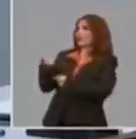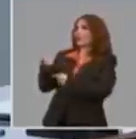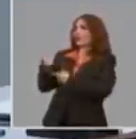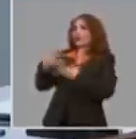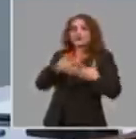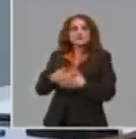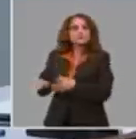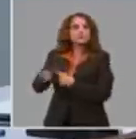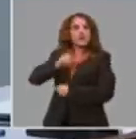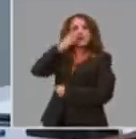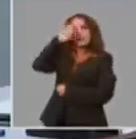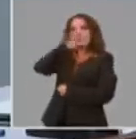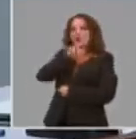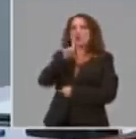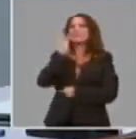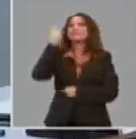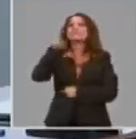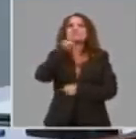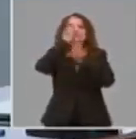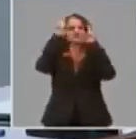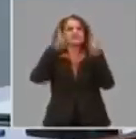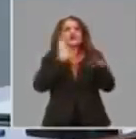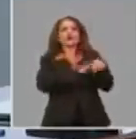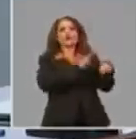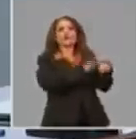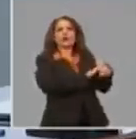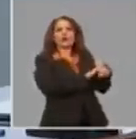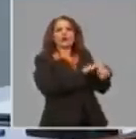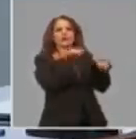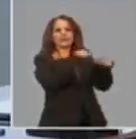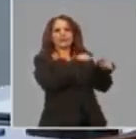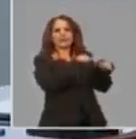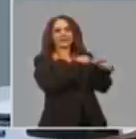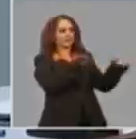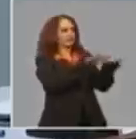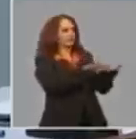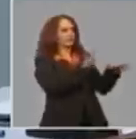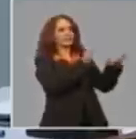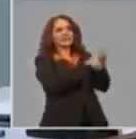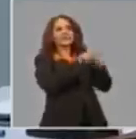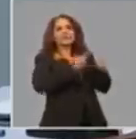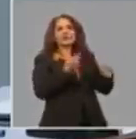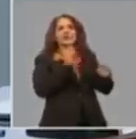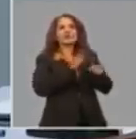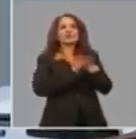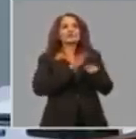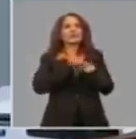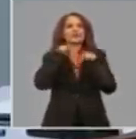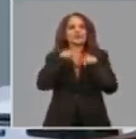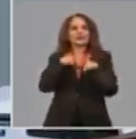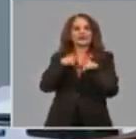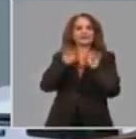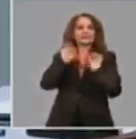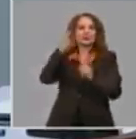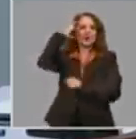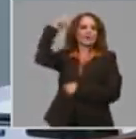del estado culo el desabastecimiento es la causa de la consecuencia